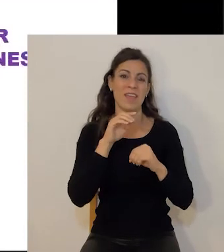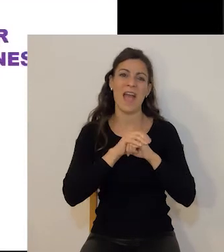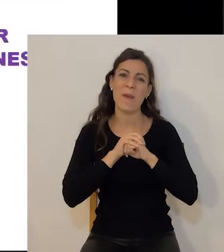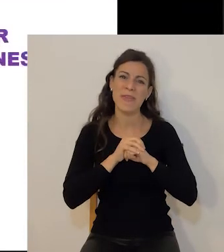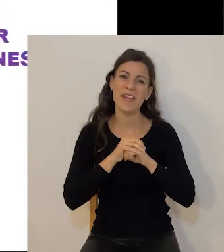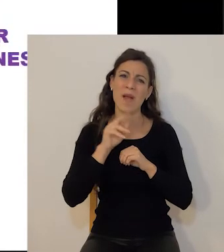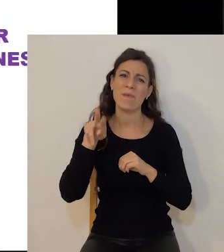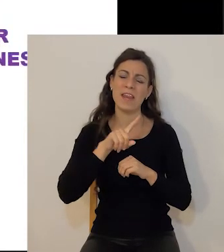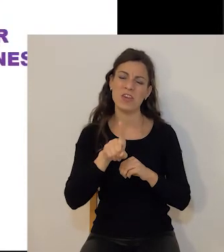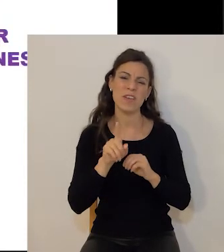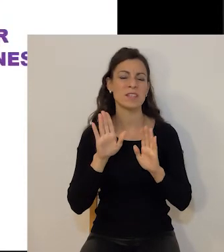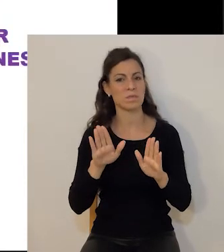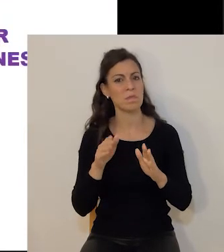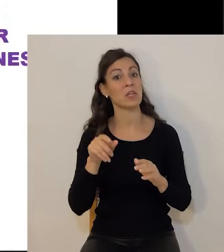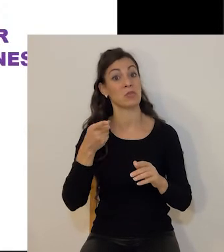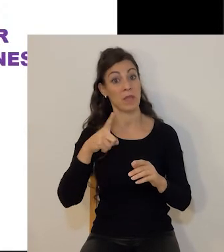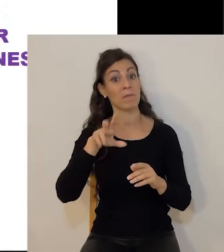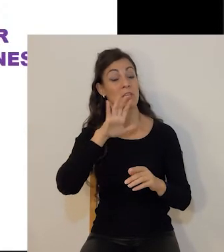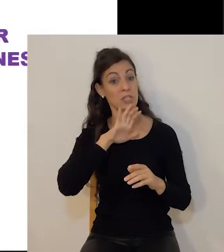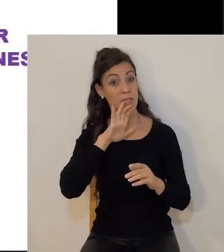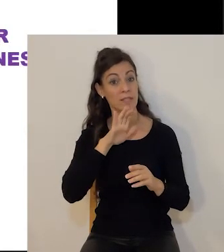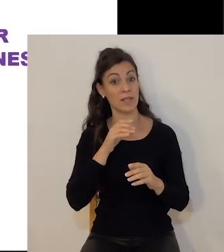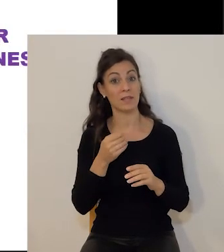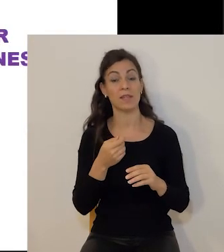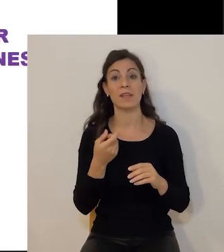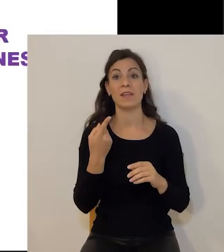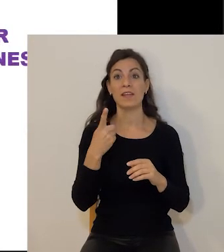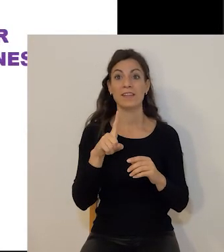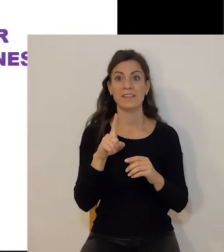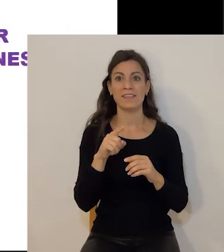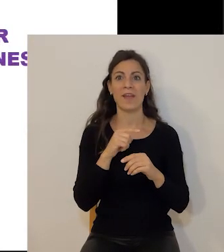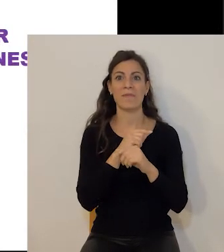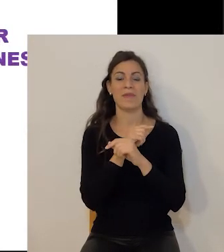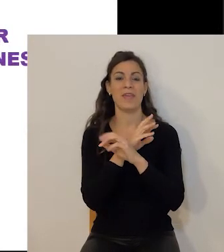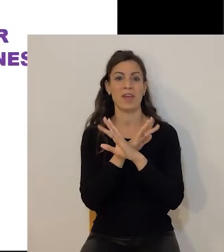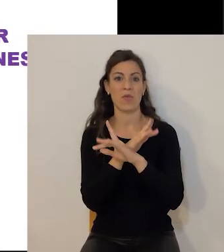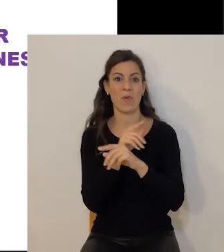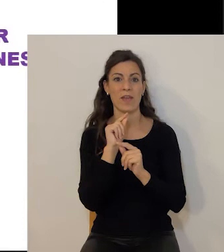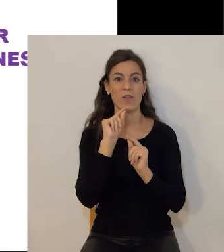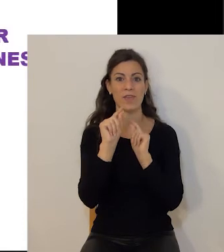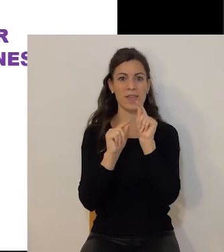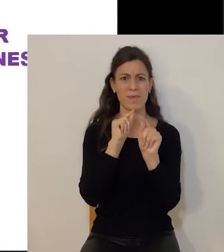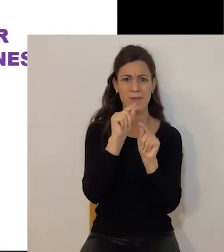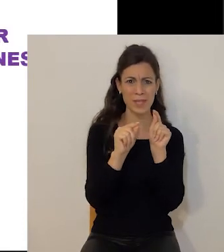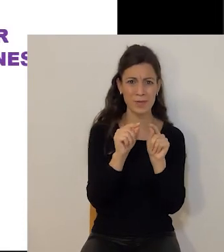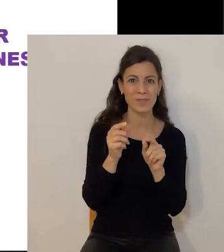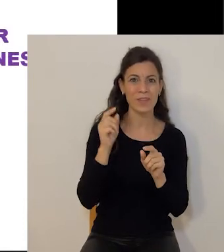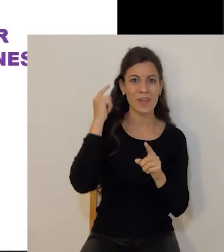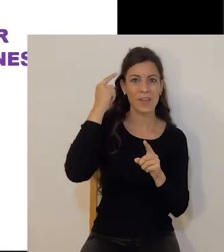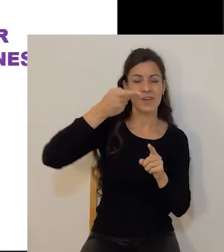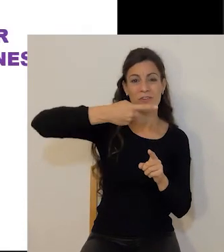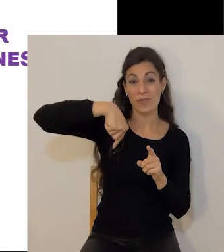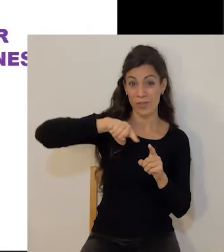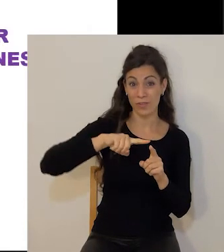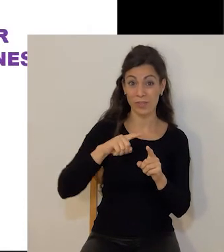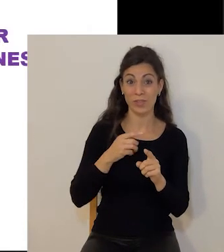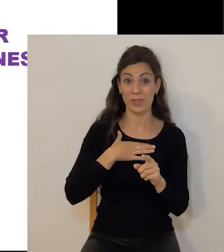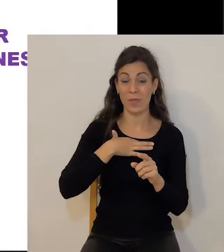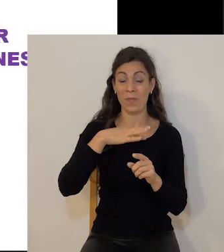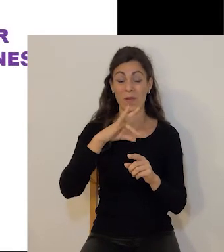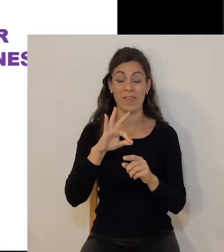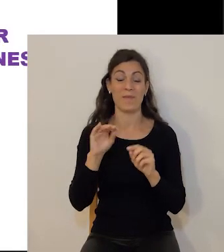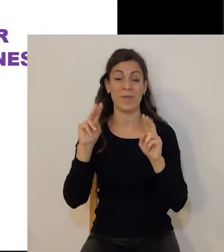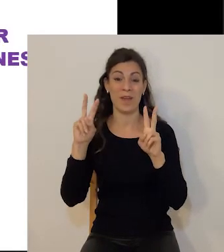también es interesante. Utilizamos virus también para gestionar lo que es el coronavirus. Es un juego que no es de